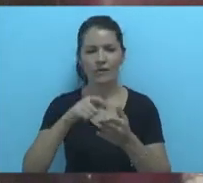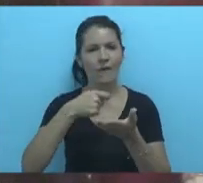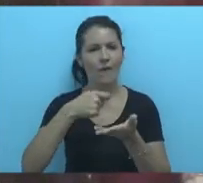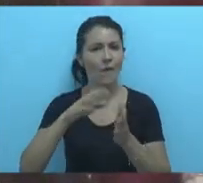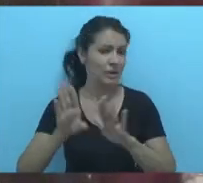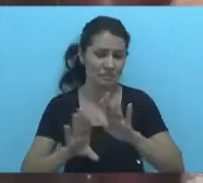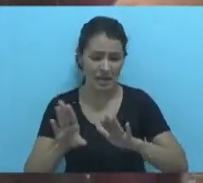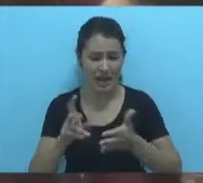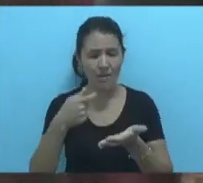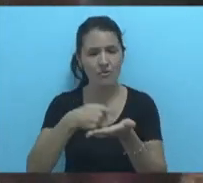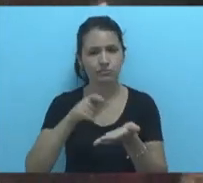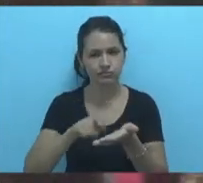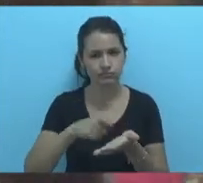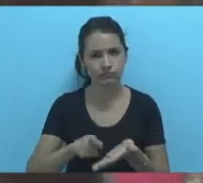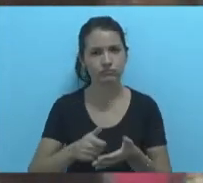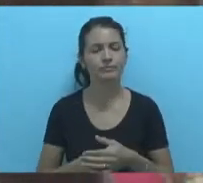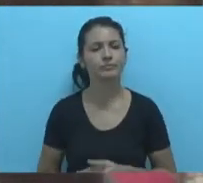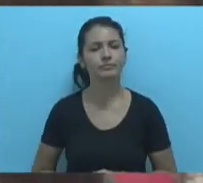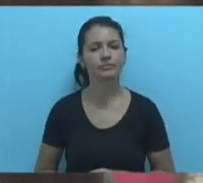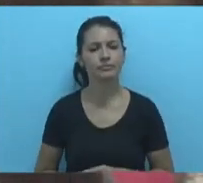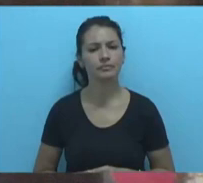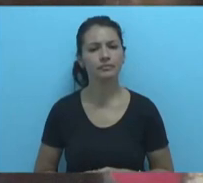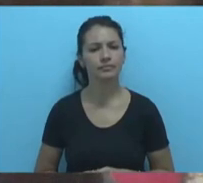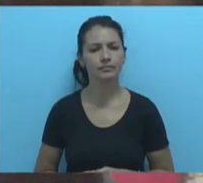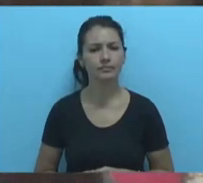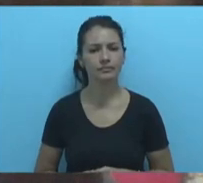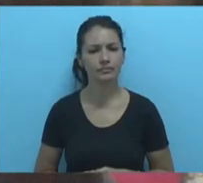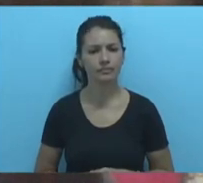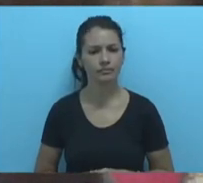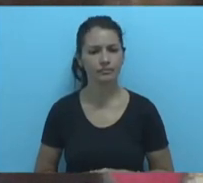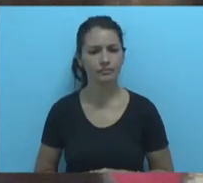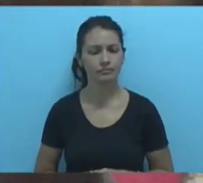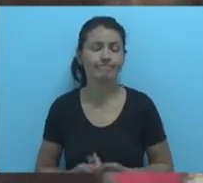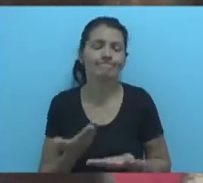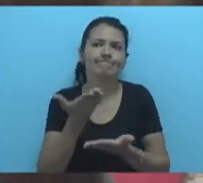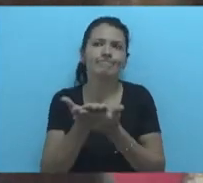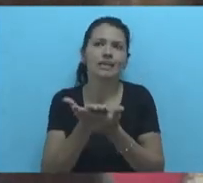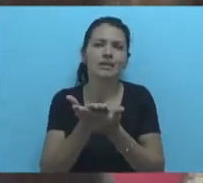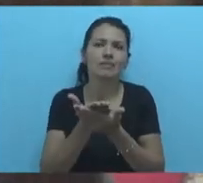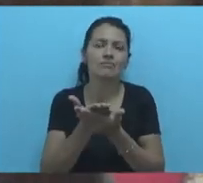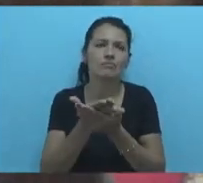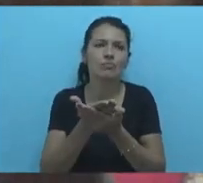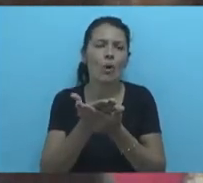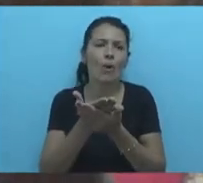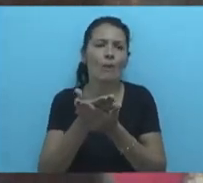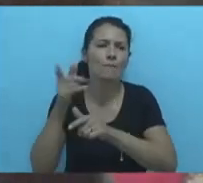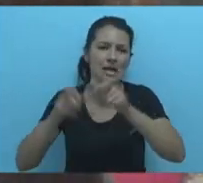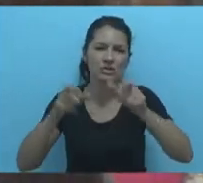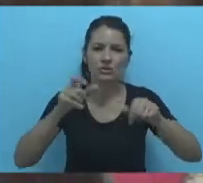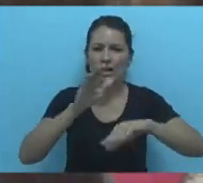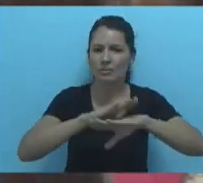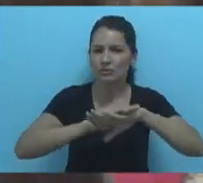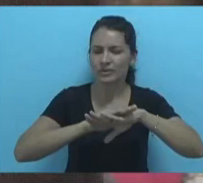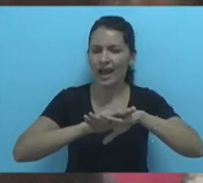bloque Evolución y donde pide a las más altas autoridades de la provincia de Santa Fe